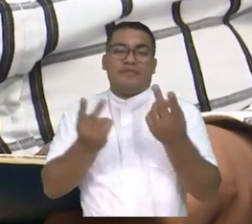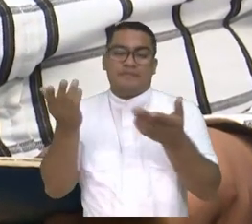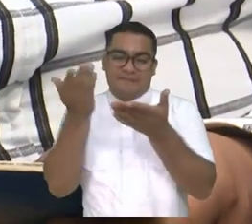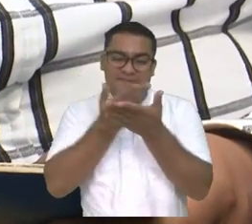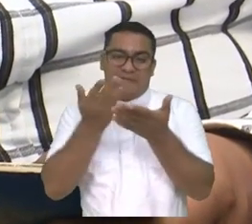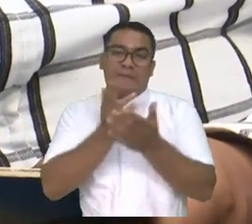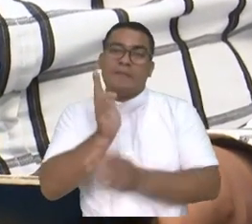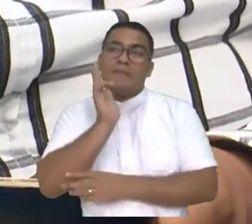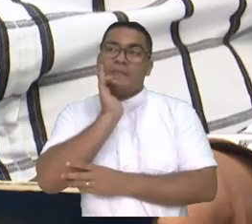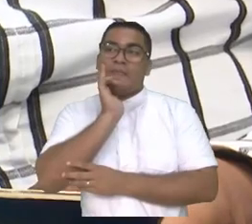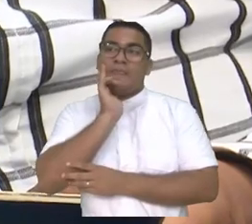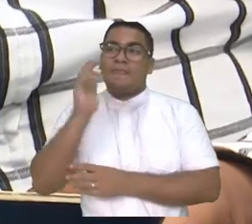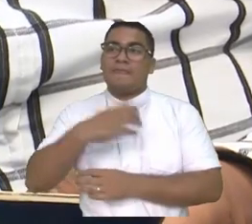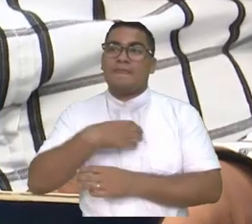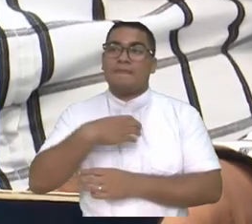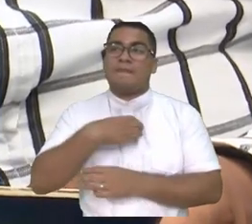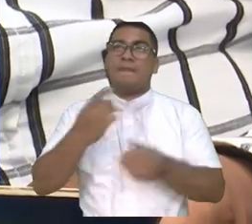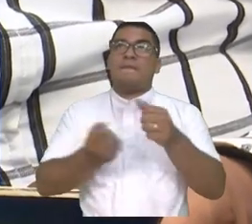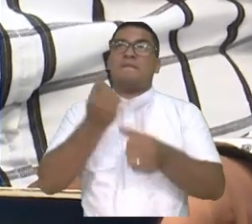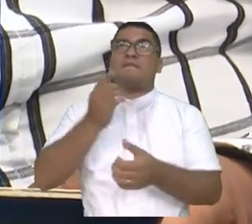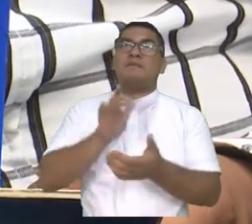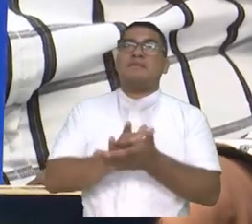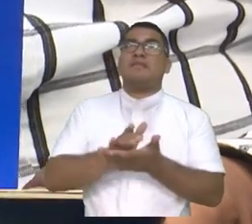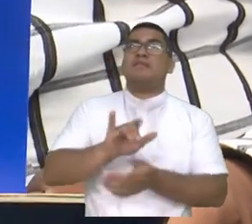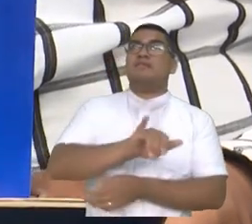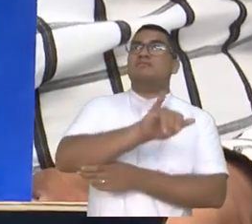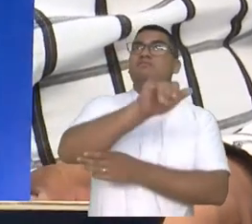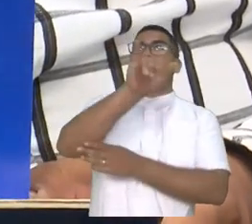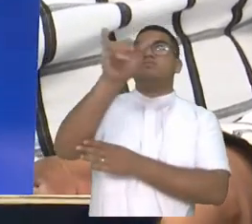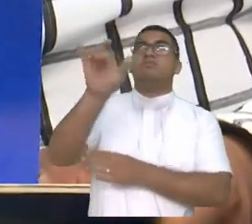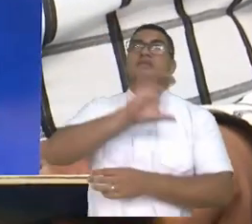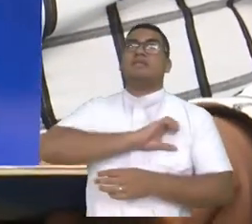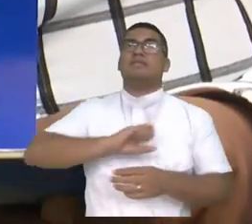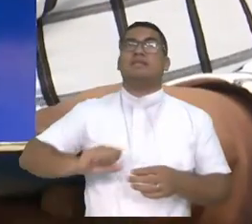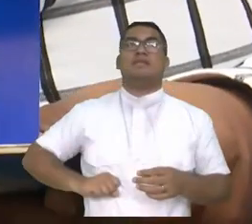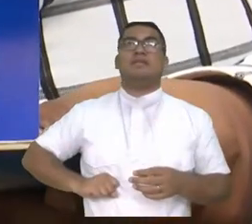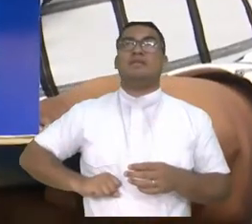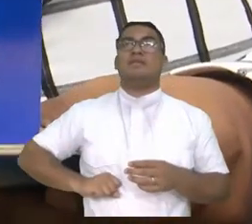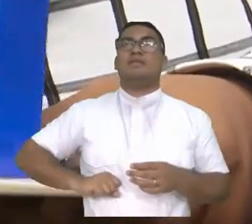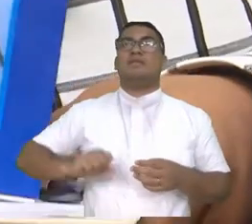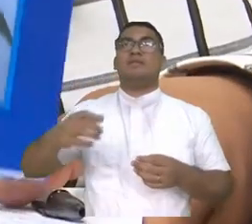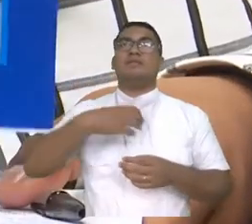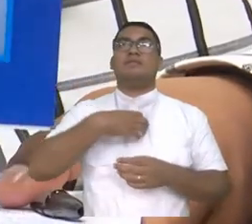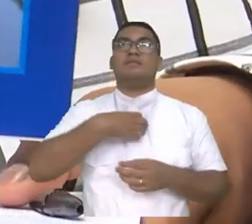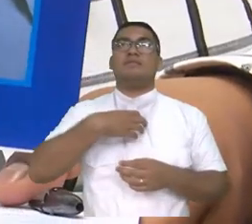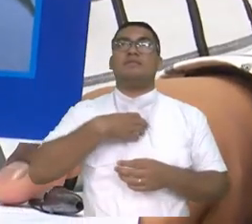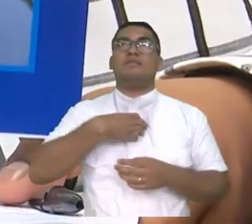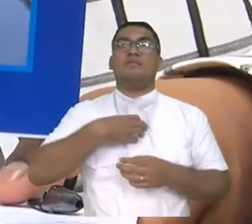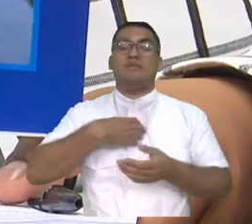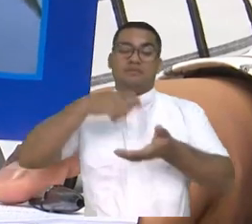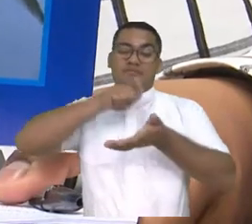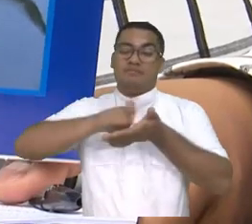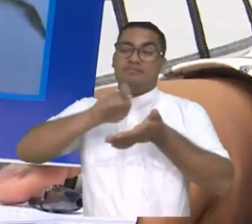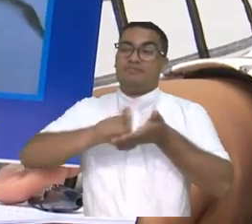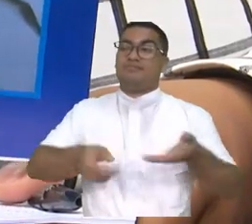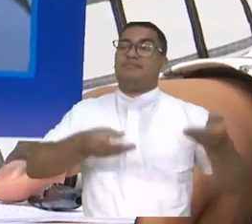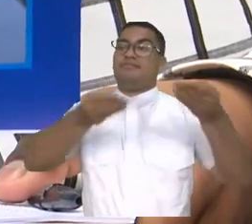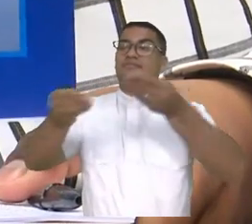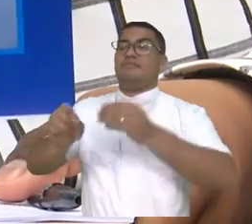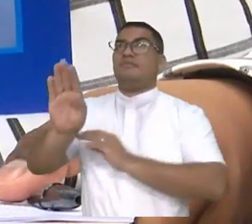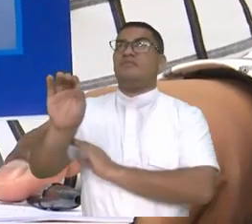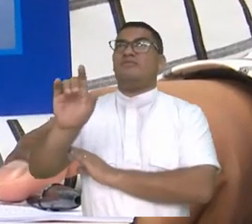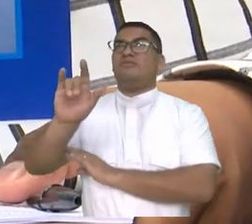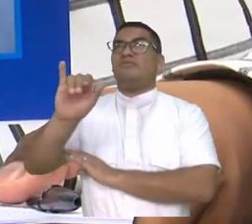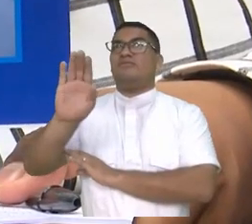sus viajes, su primer viaje a El Salvador, esa oda maravillosa que escribió para Bolívar a sus